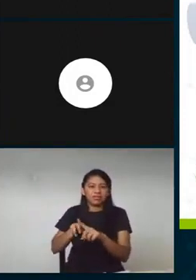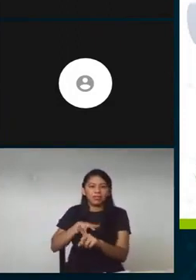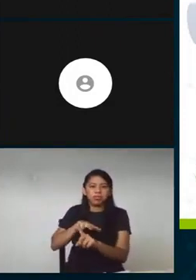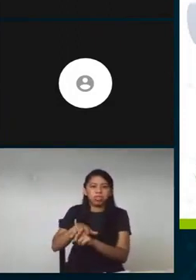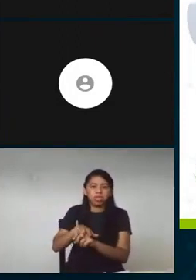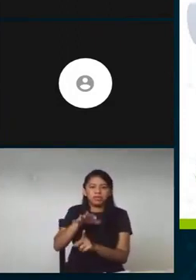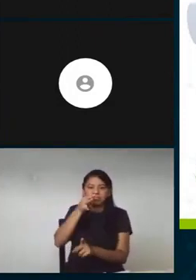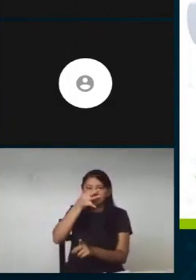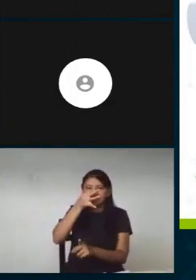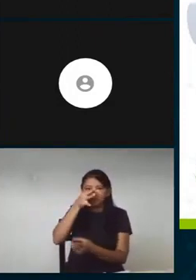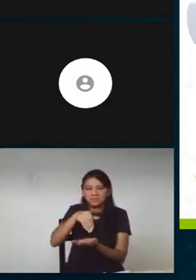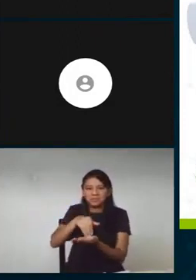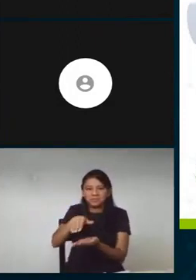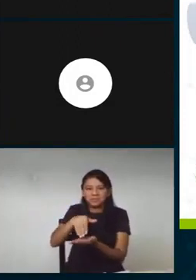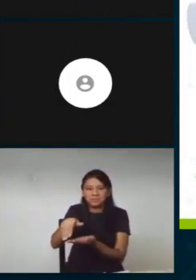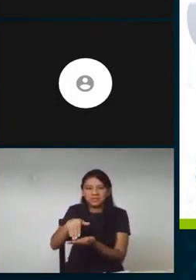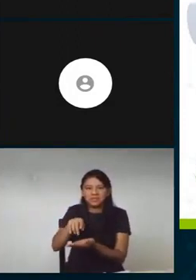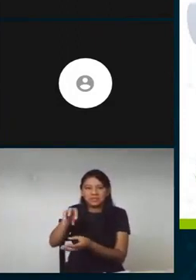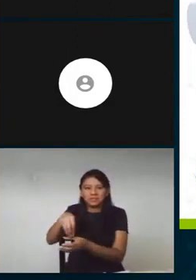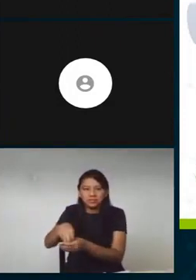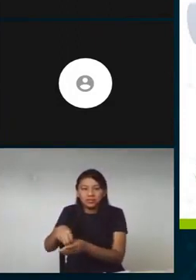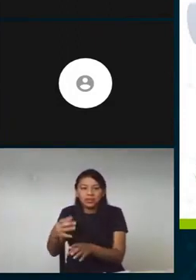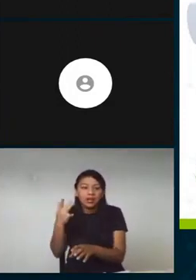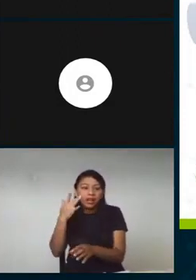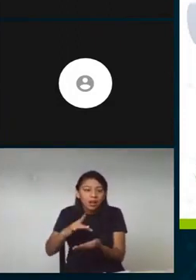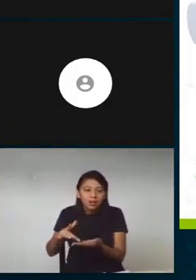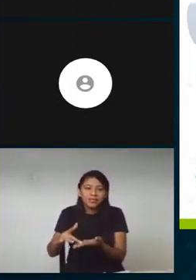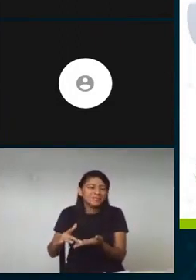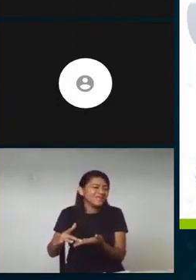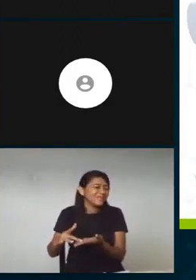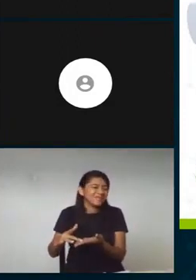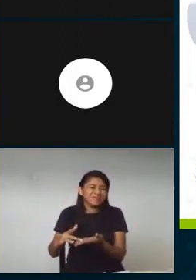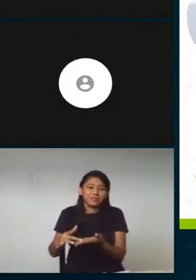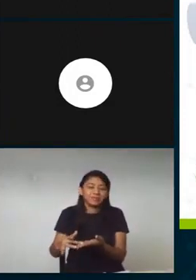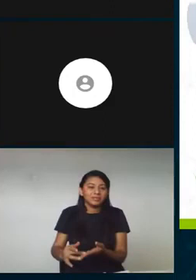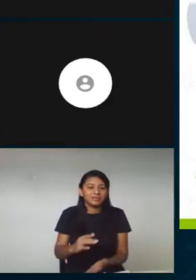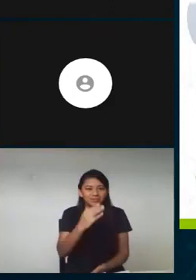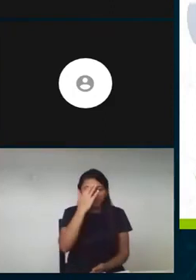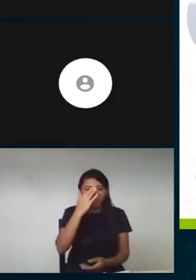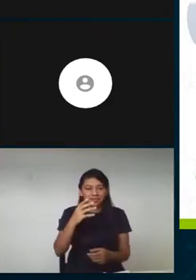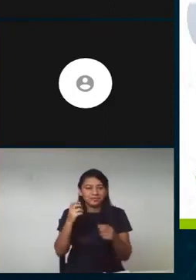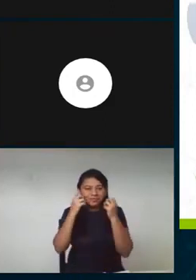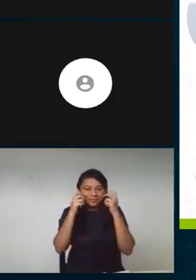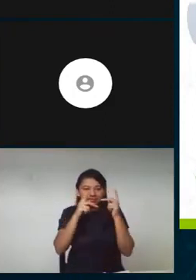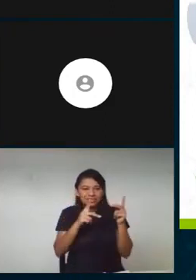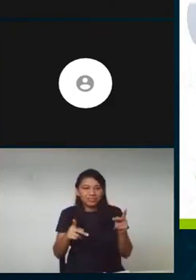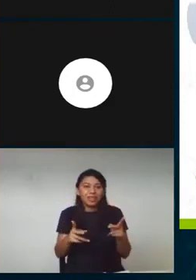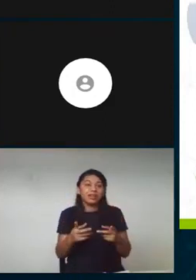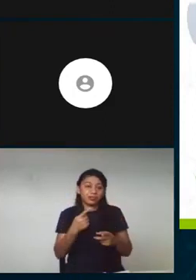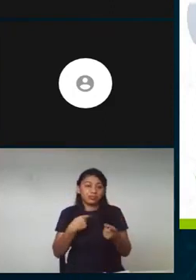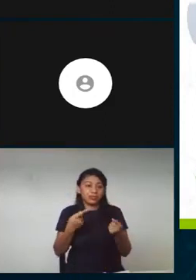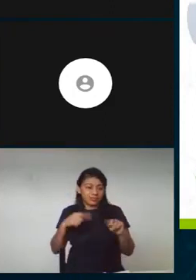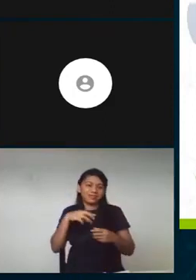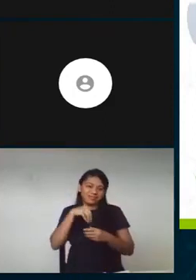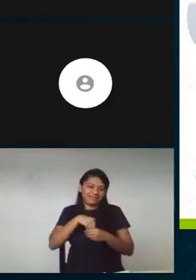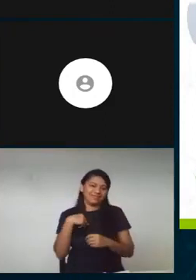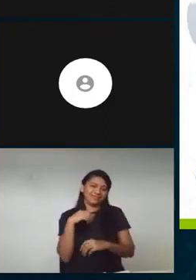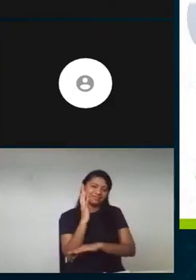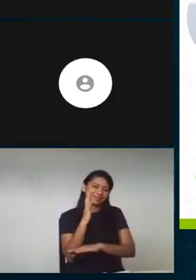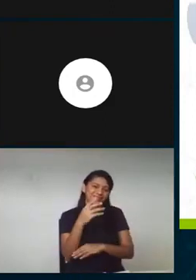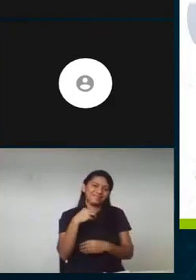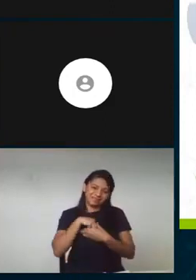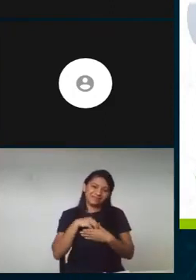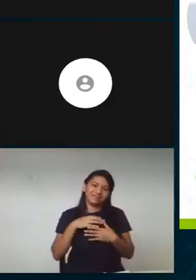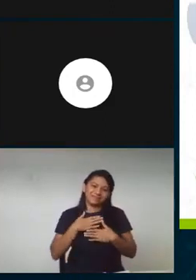porque pues nosotros como personas, me incluyo, ¿cierto? No mantenemos esa cultura de que mi basurita